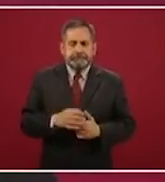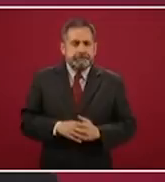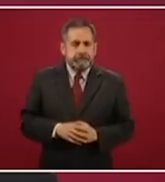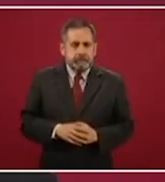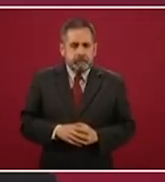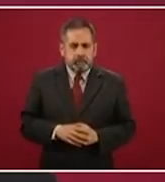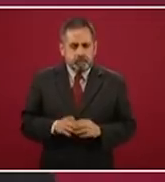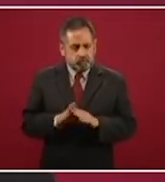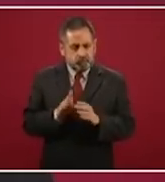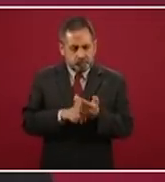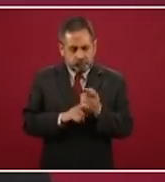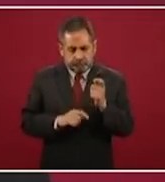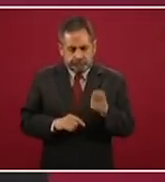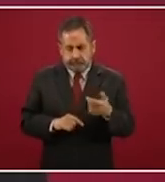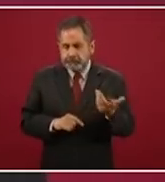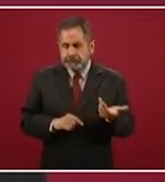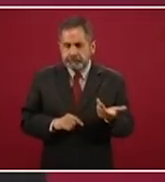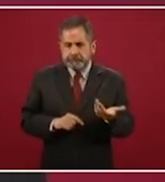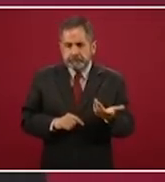se está